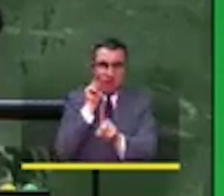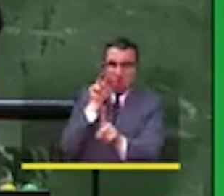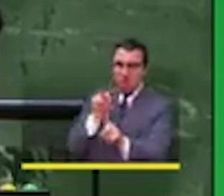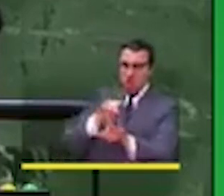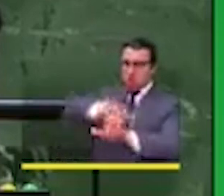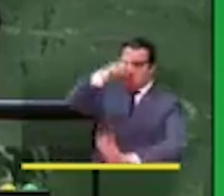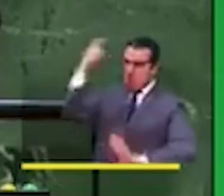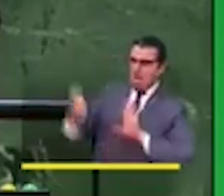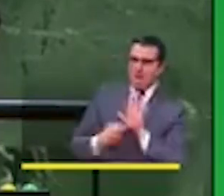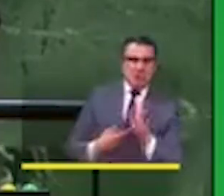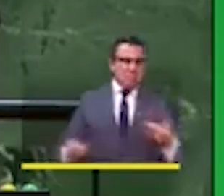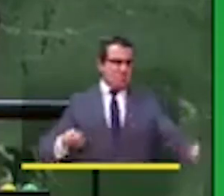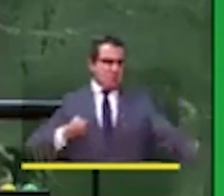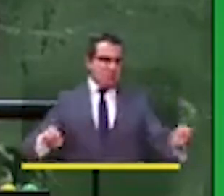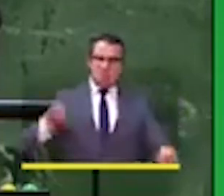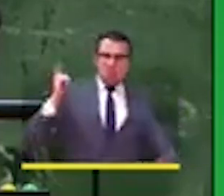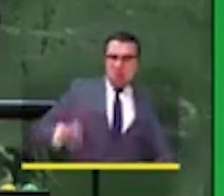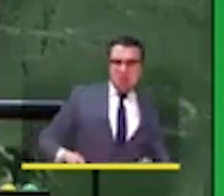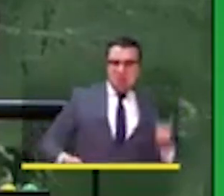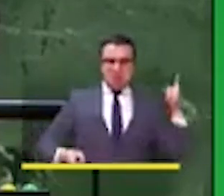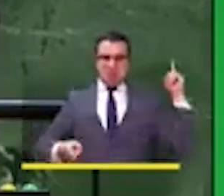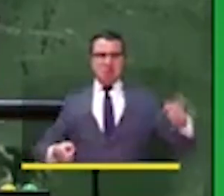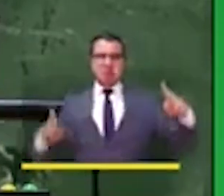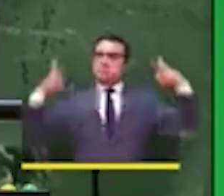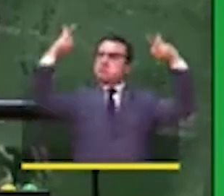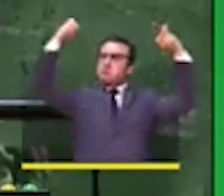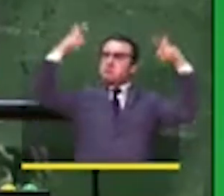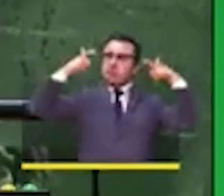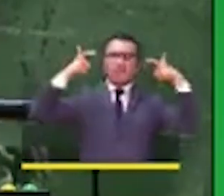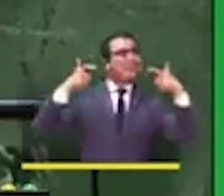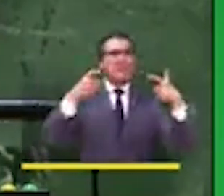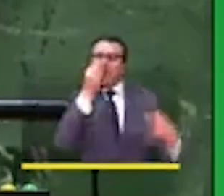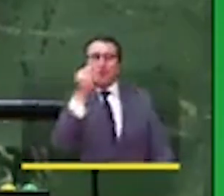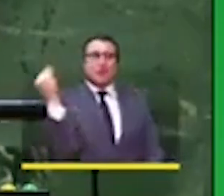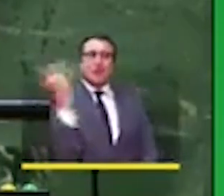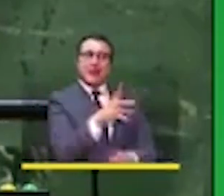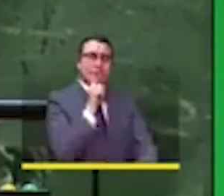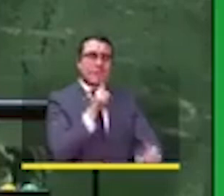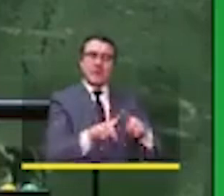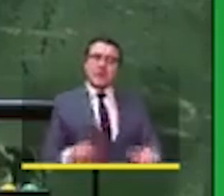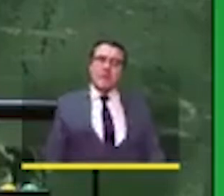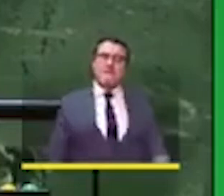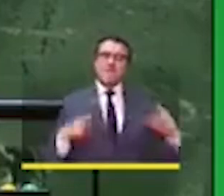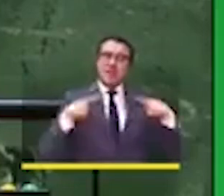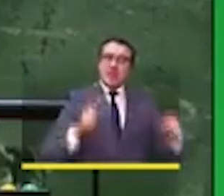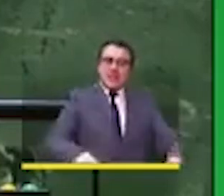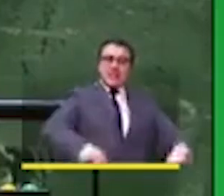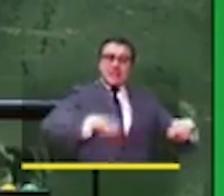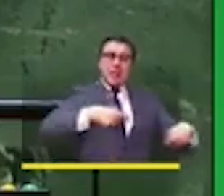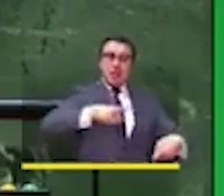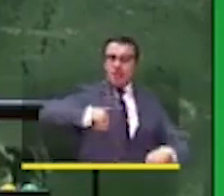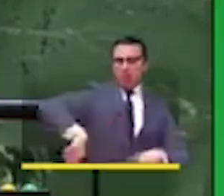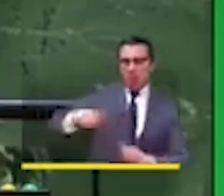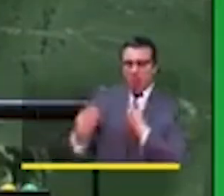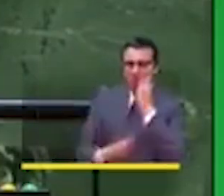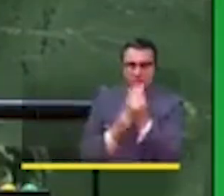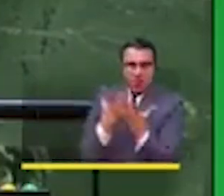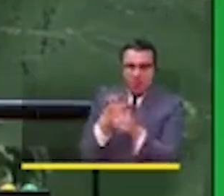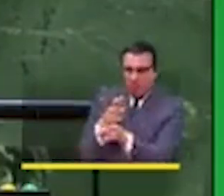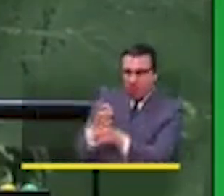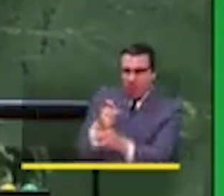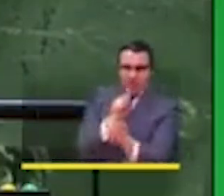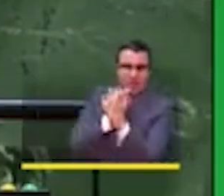imperio. Los imperios no sirven para salvar la vida, sino para desatar las guerras.